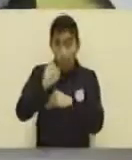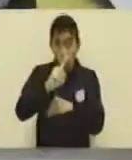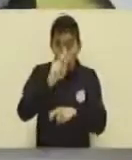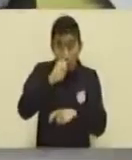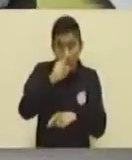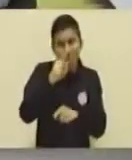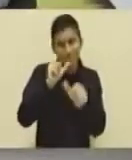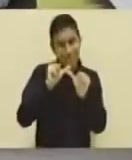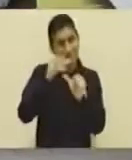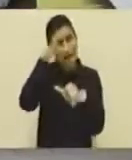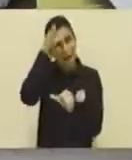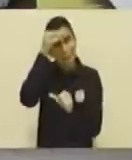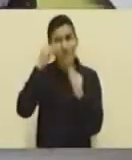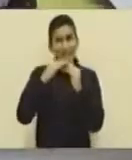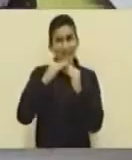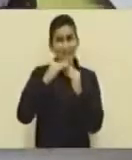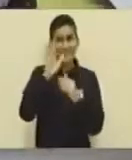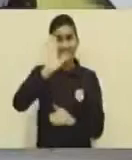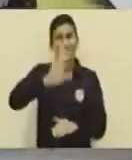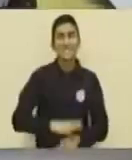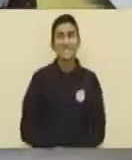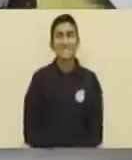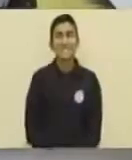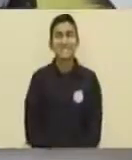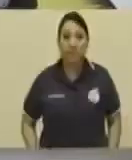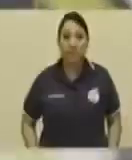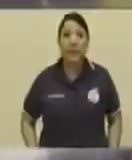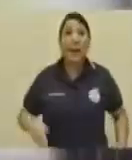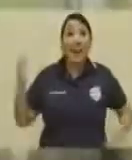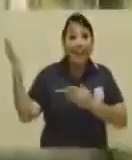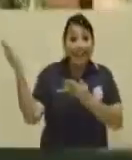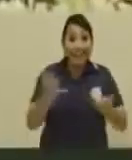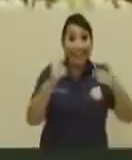seguimos con más de su programa Aprendo en Casa.